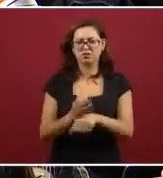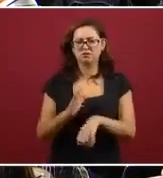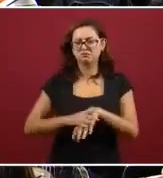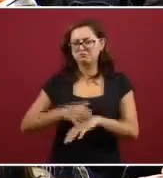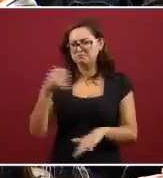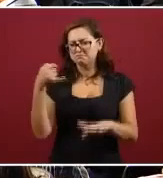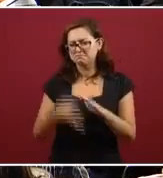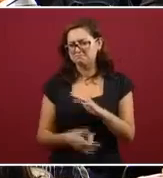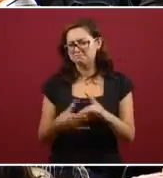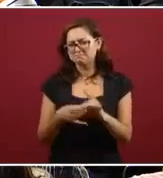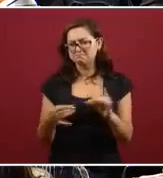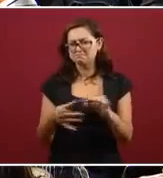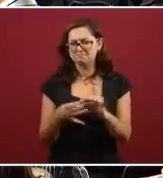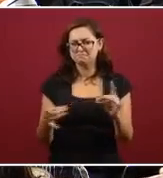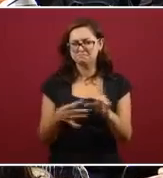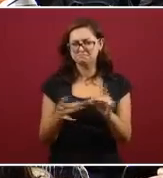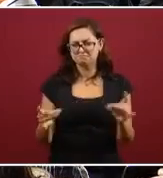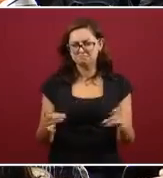Como es un tema